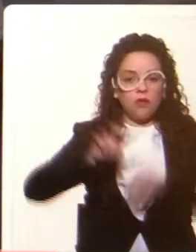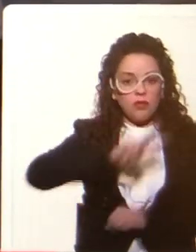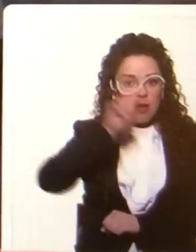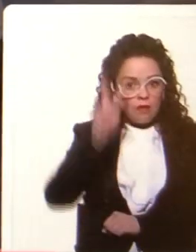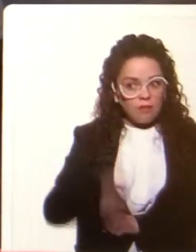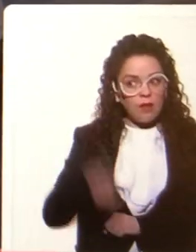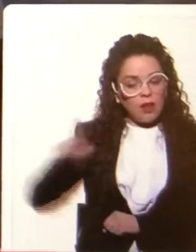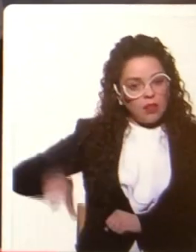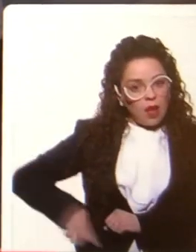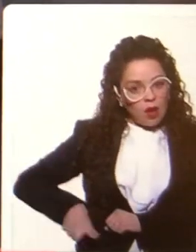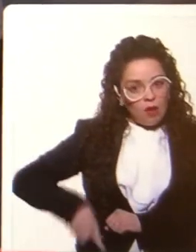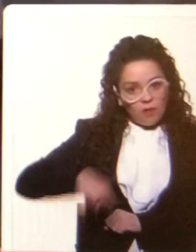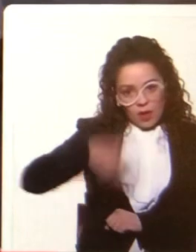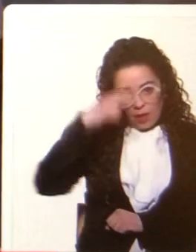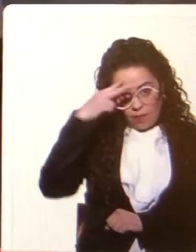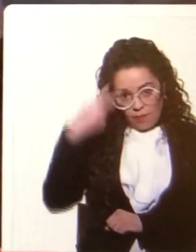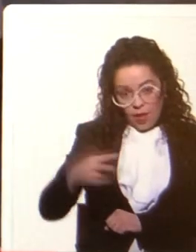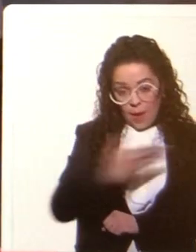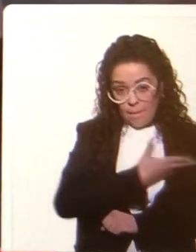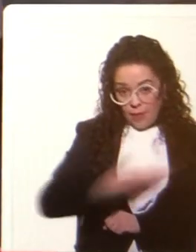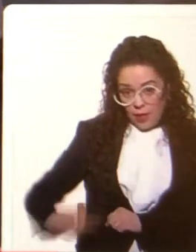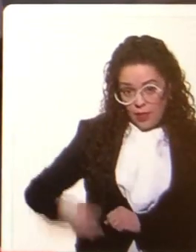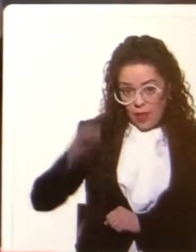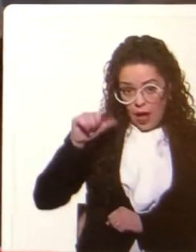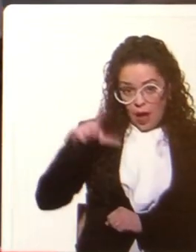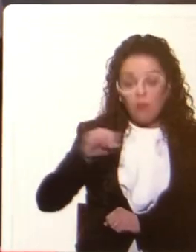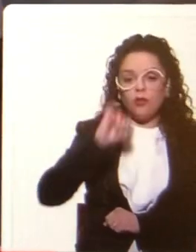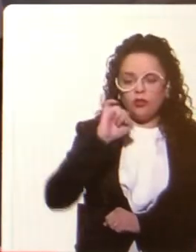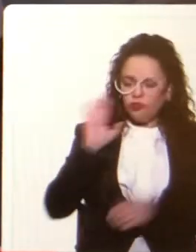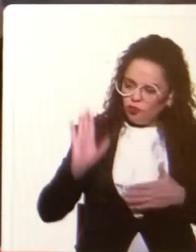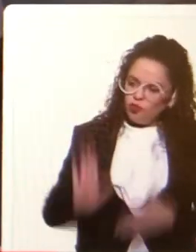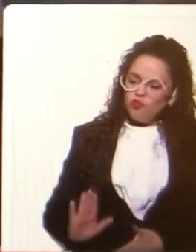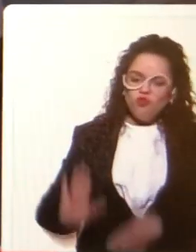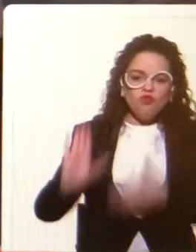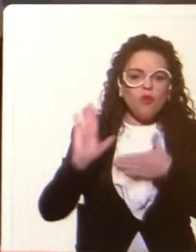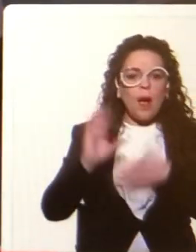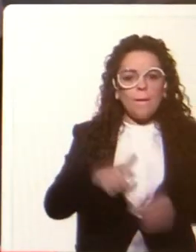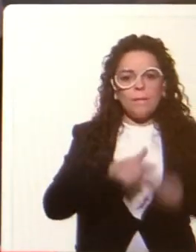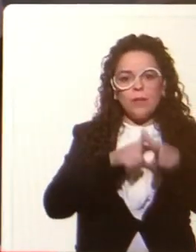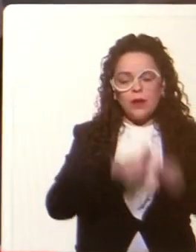situación de esta investigación de los muchachos de ayot sinfa manipulándome